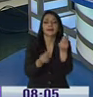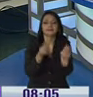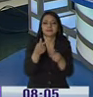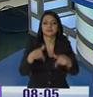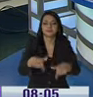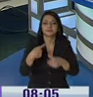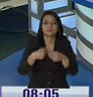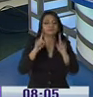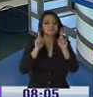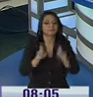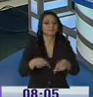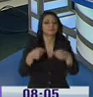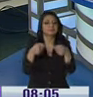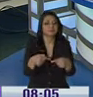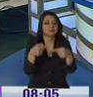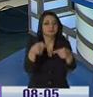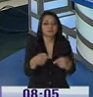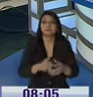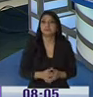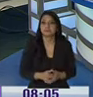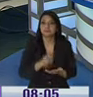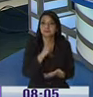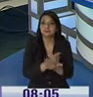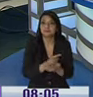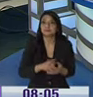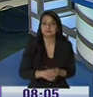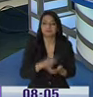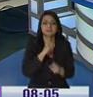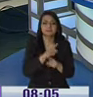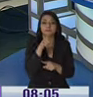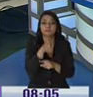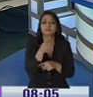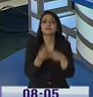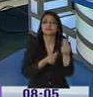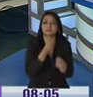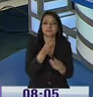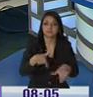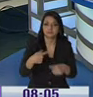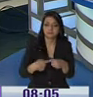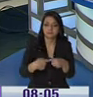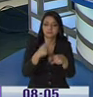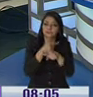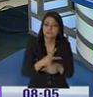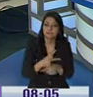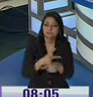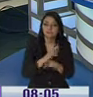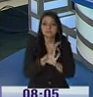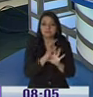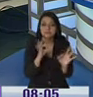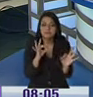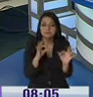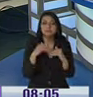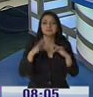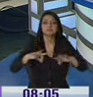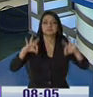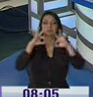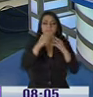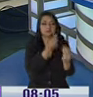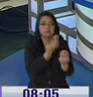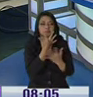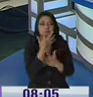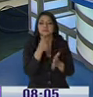los días le hacemos, ¿cierto, Ali? Así es, usted tiene que hacer todo por su ciudad, tiene que cuidarla también. Y por supuesto, lo más importante, informarnos lo que está pasando